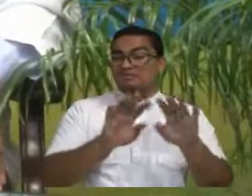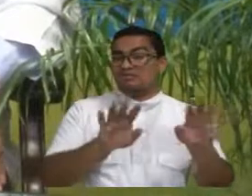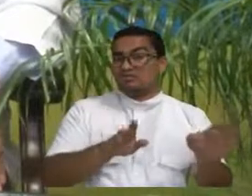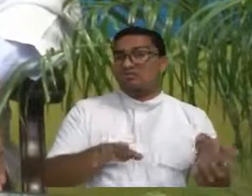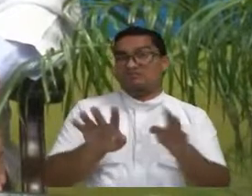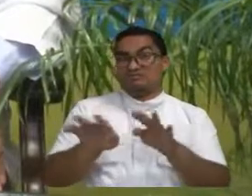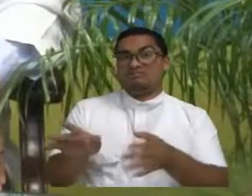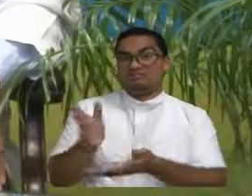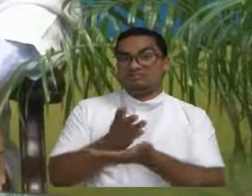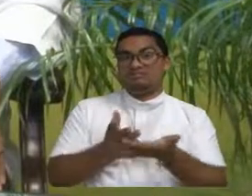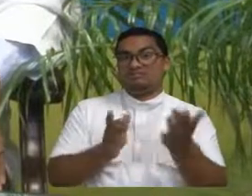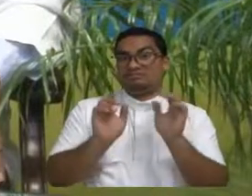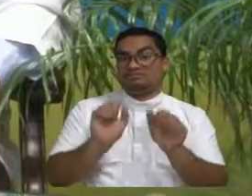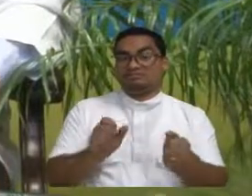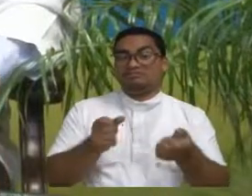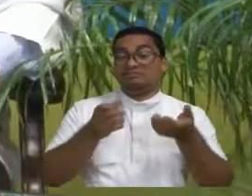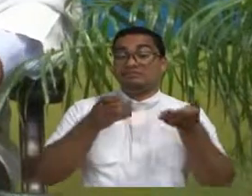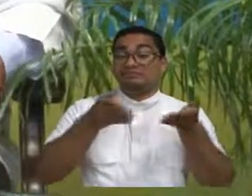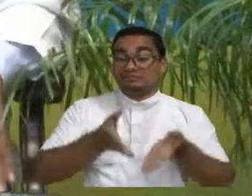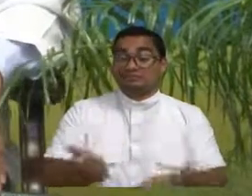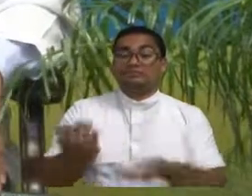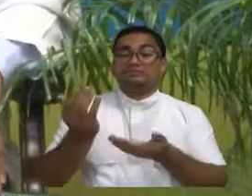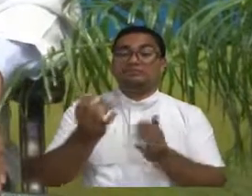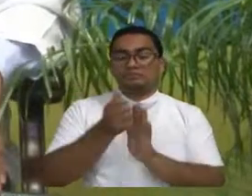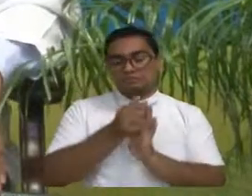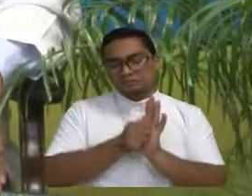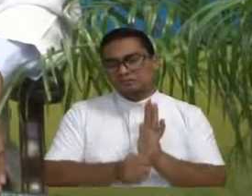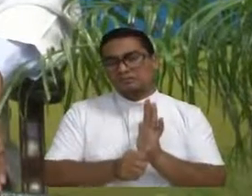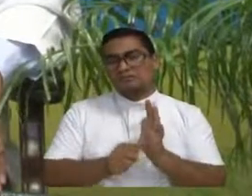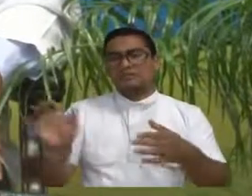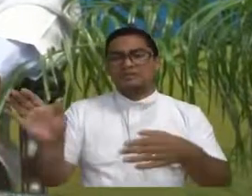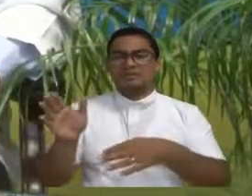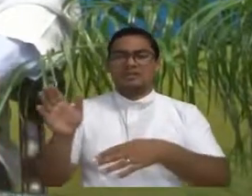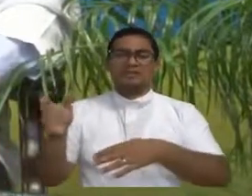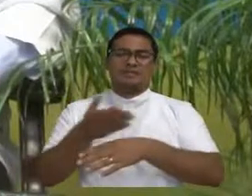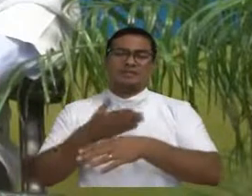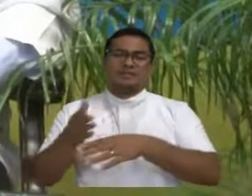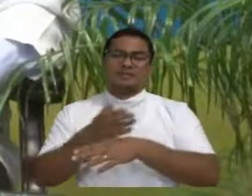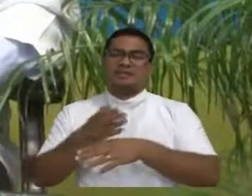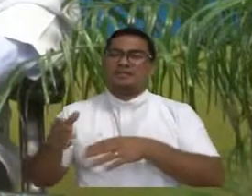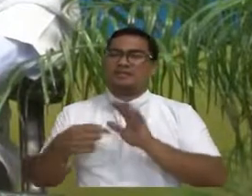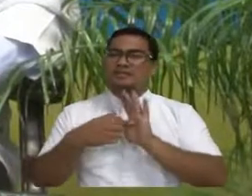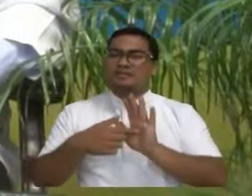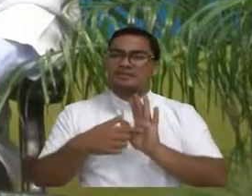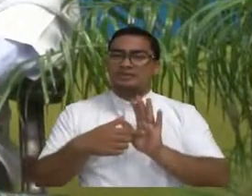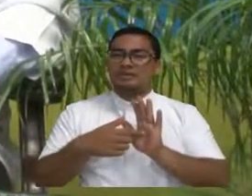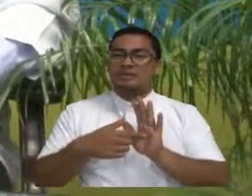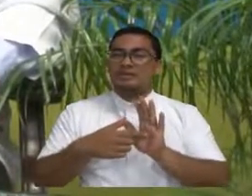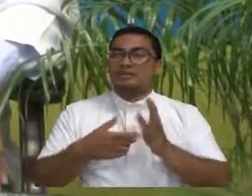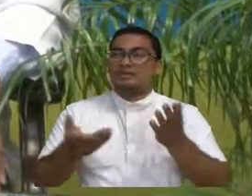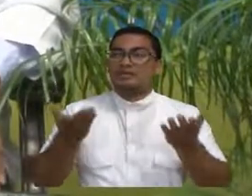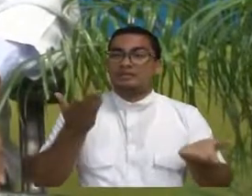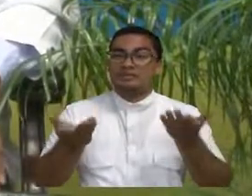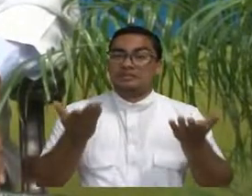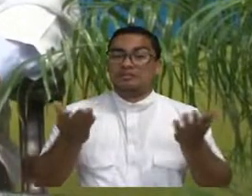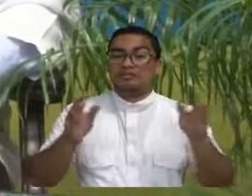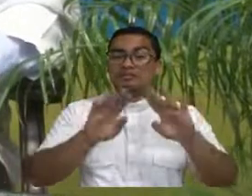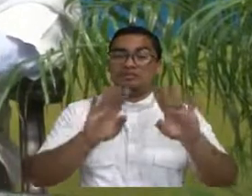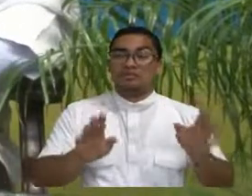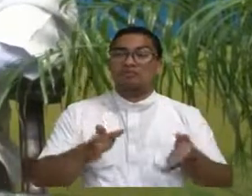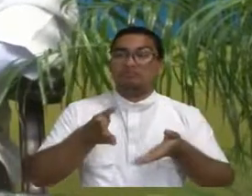postparto. Esto no hay que confundirlo con lo que es la tristeza postparto o